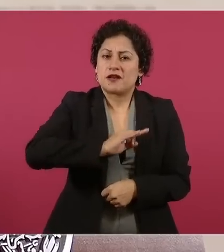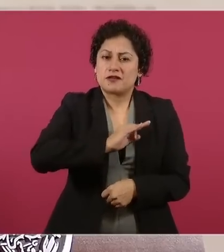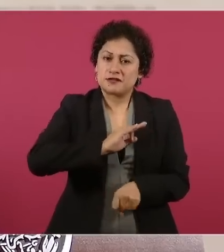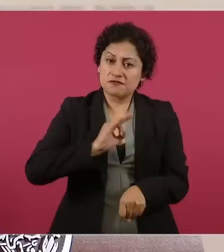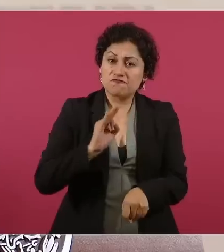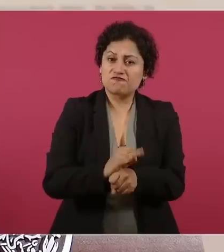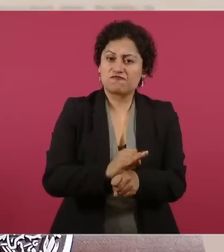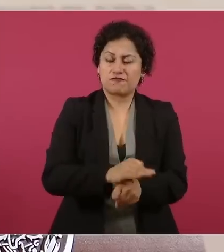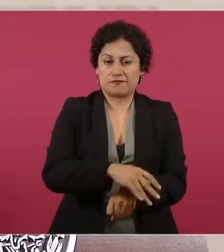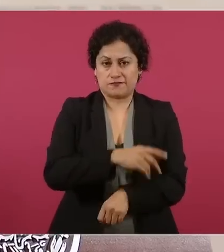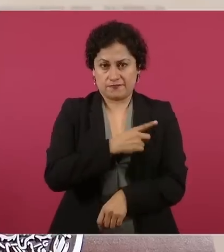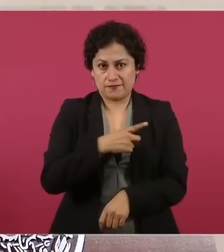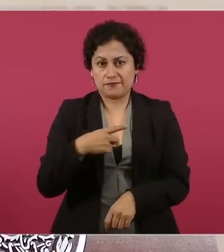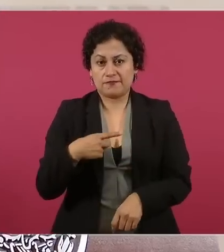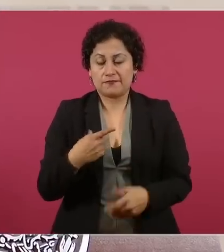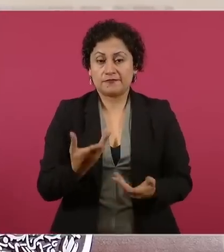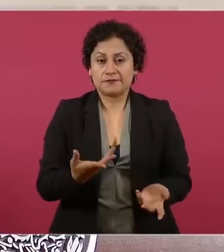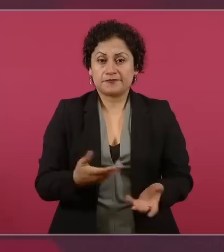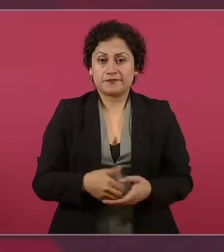no es ver